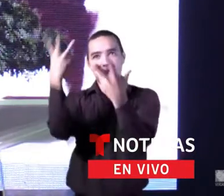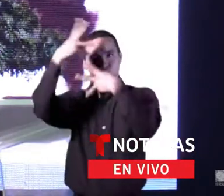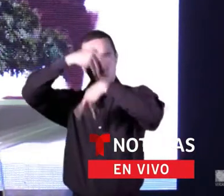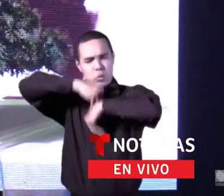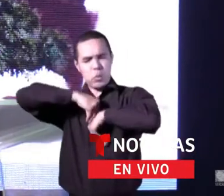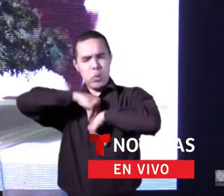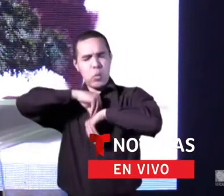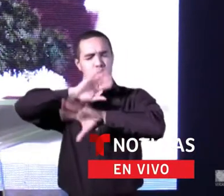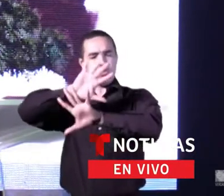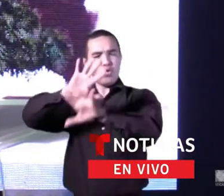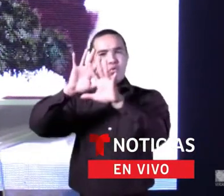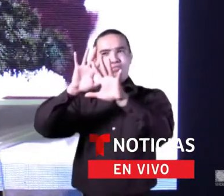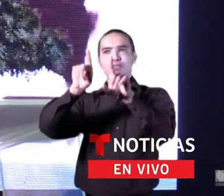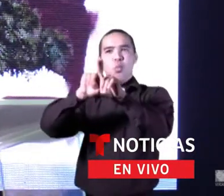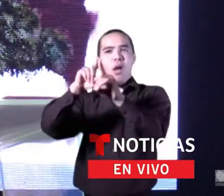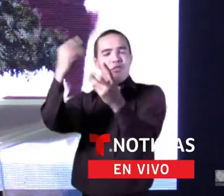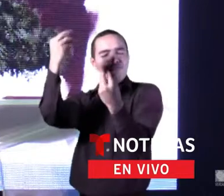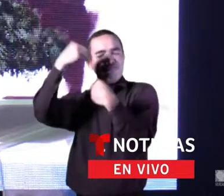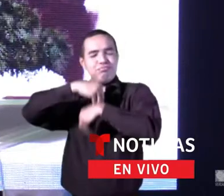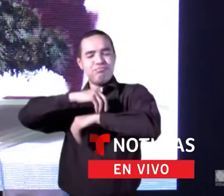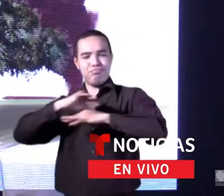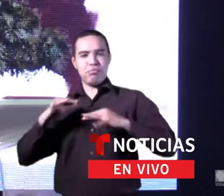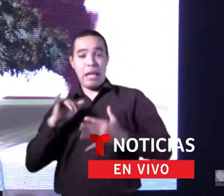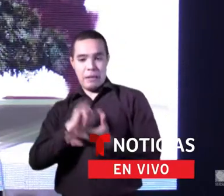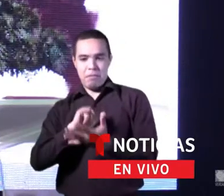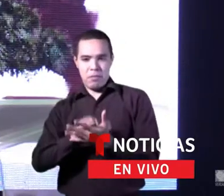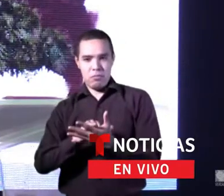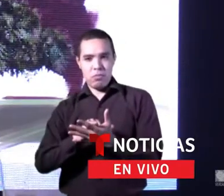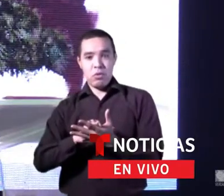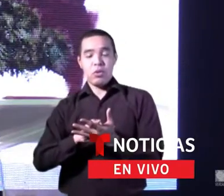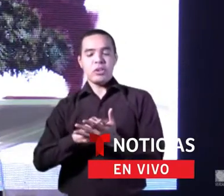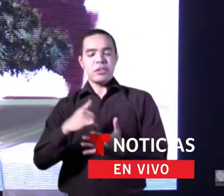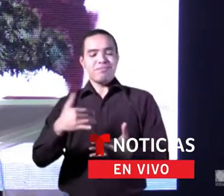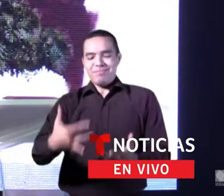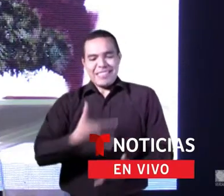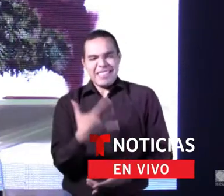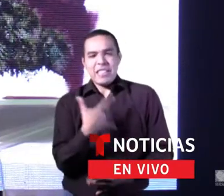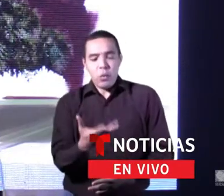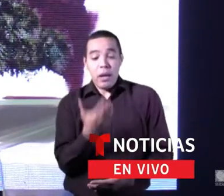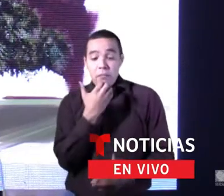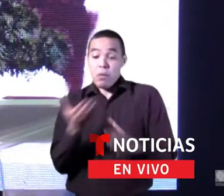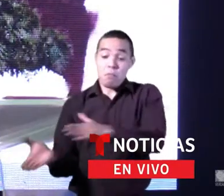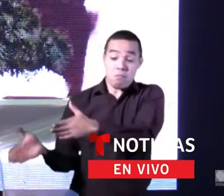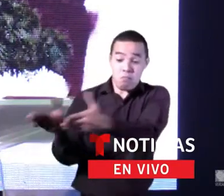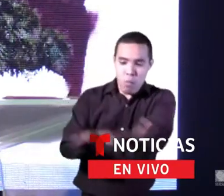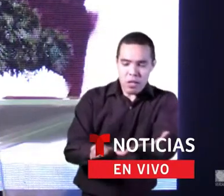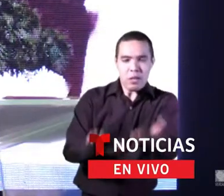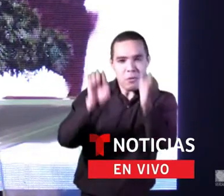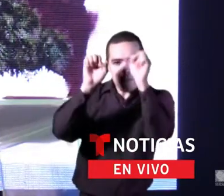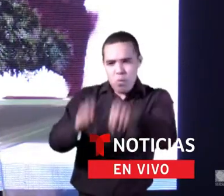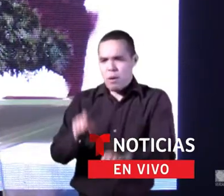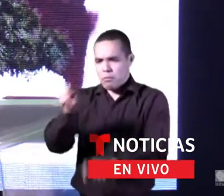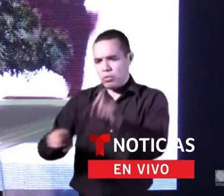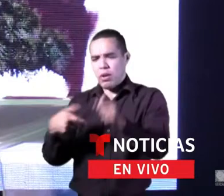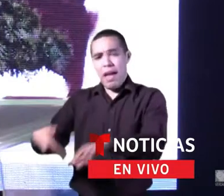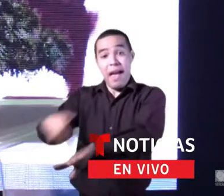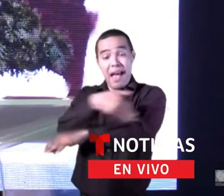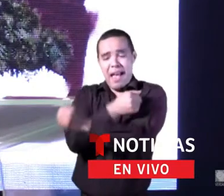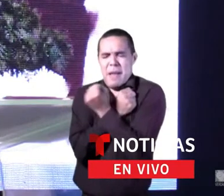orar a las personas que hemos amado que podemos ir